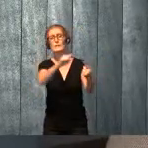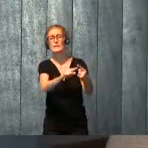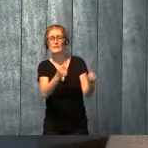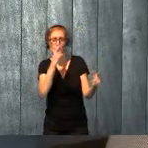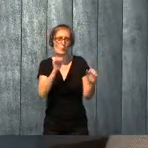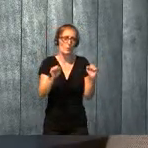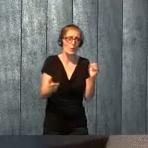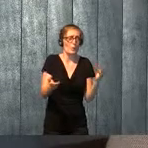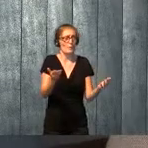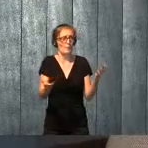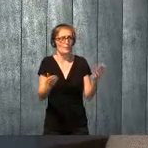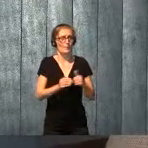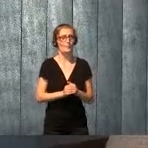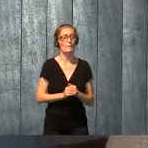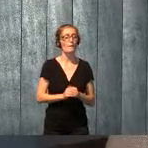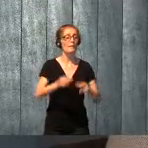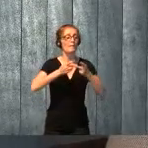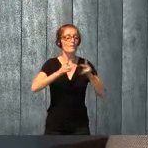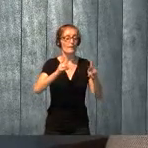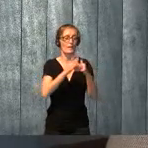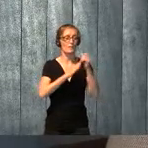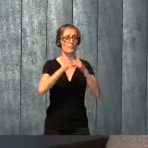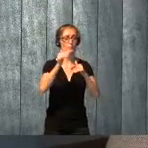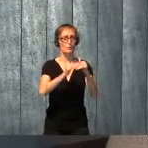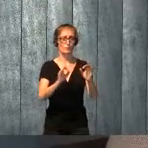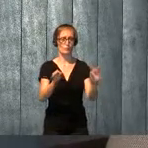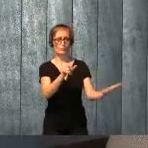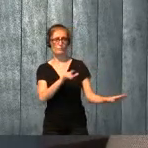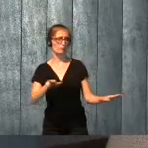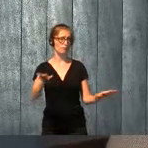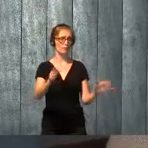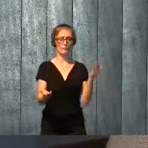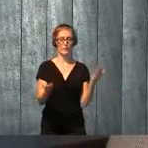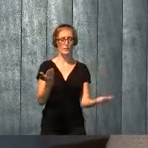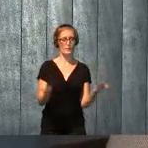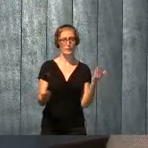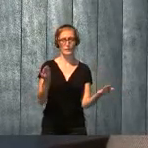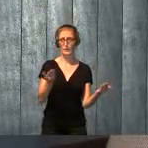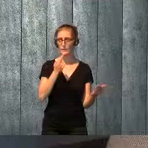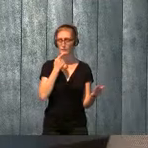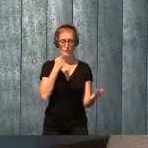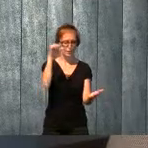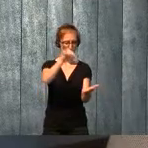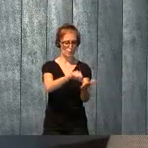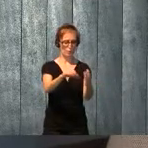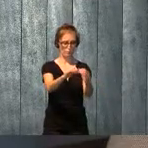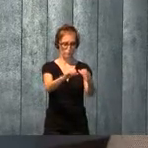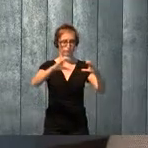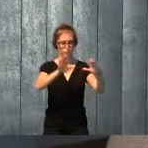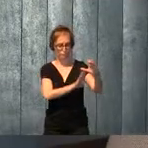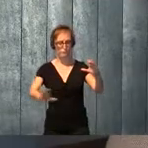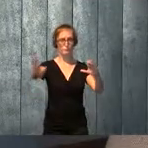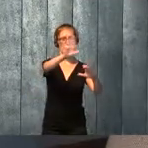ciudad equilibrada, donde entre el centro y la periferia, entre el centro y los barrios no haya grandes